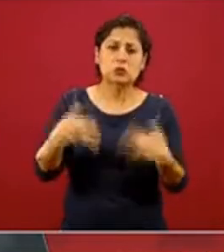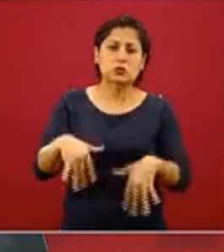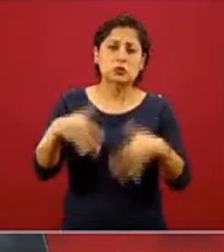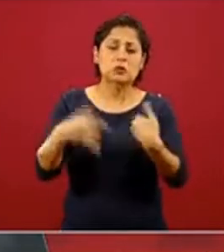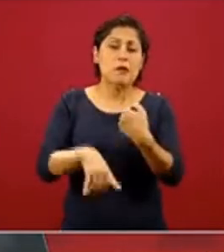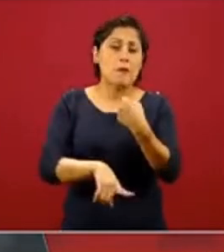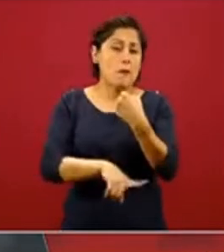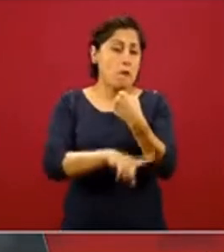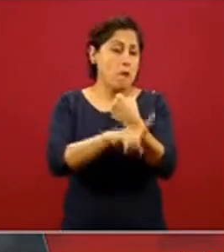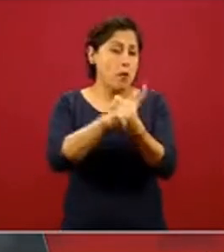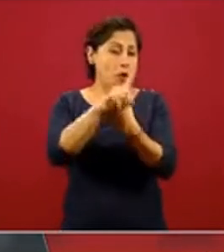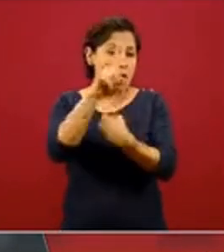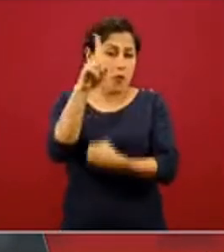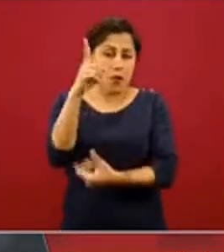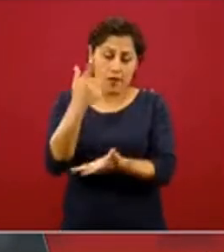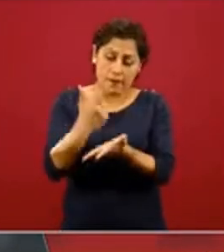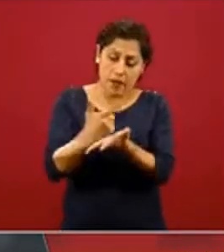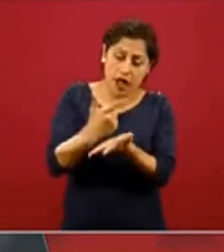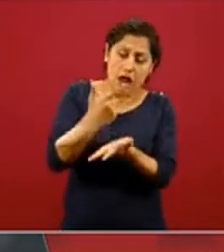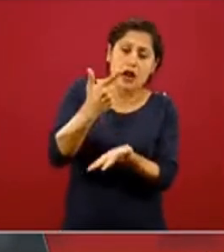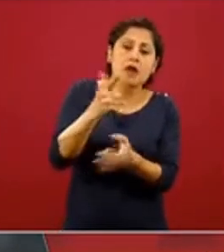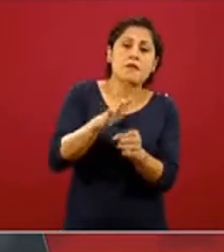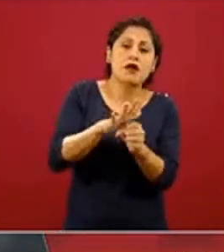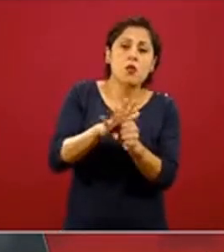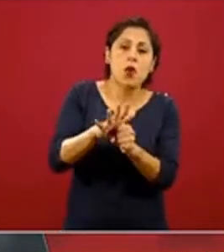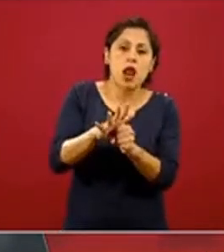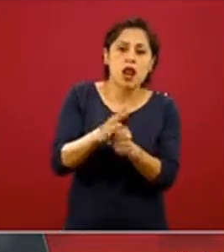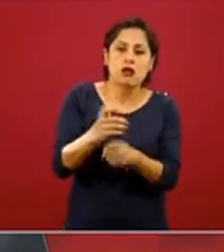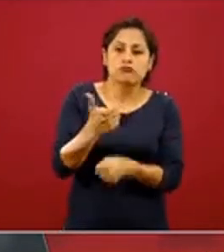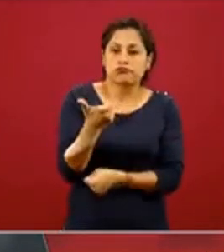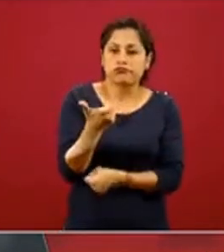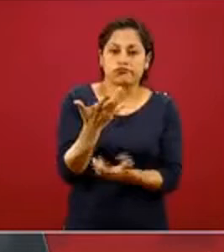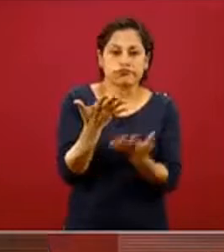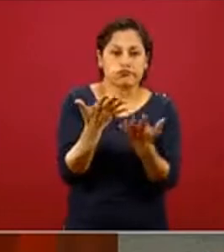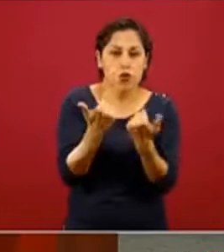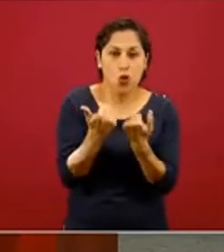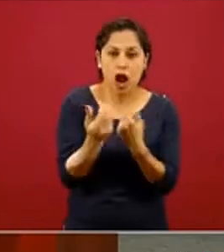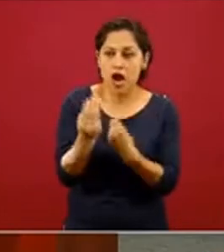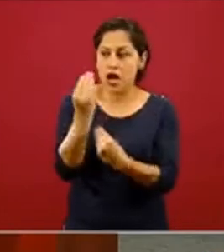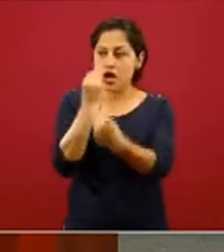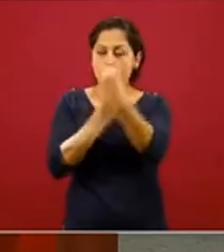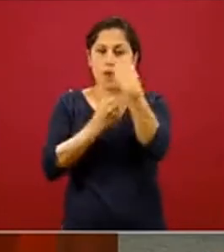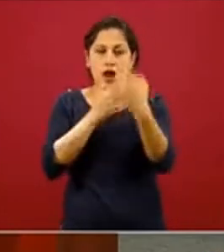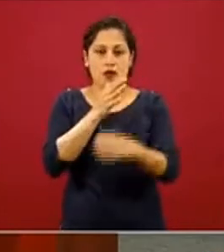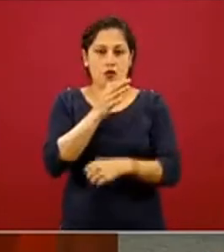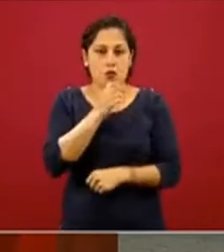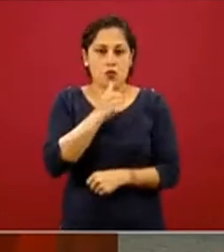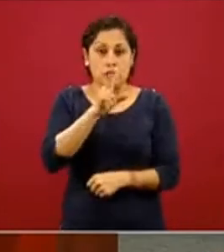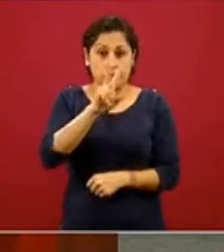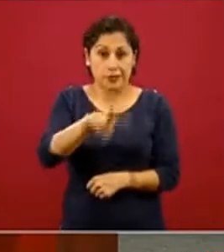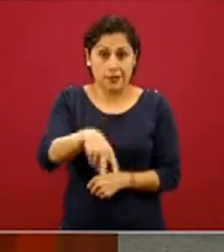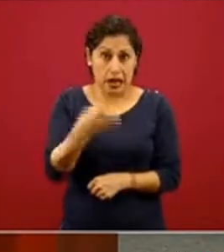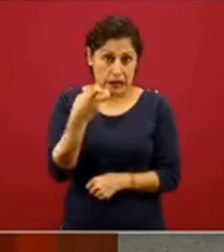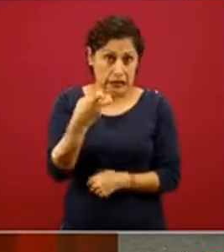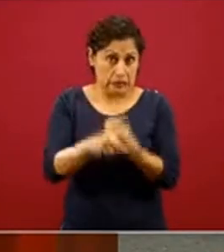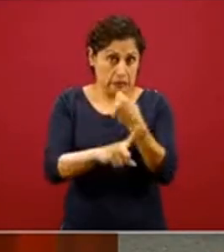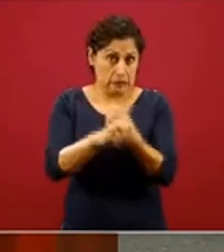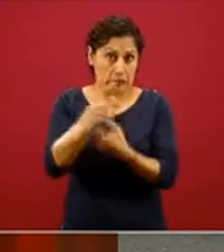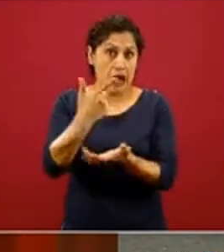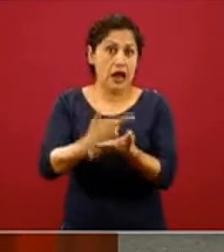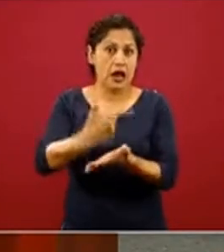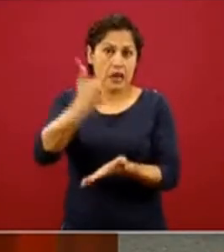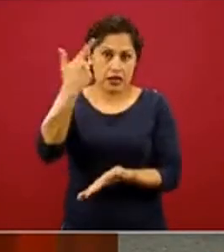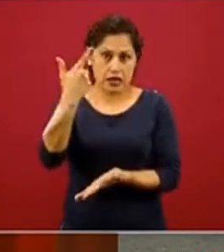posibilidad de no alimentarse. Así de claro es el asunto. Hay personas, y no